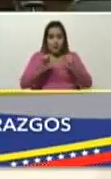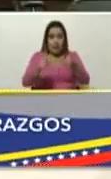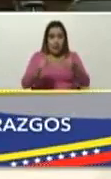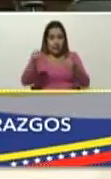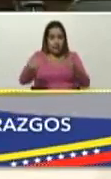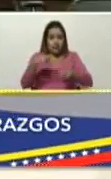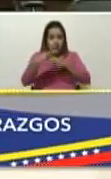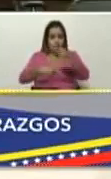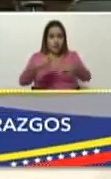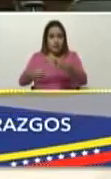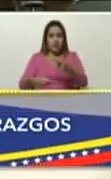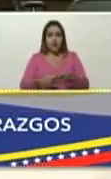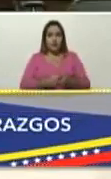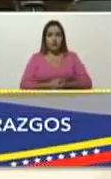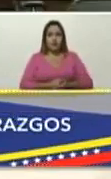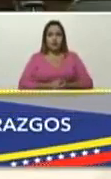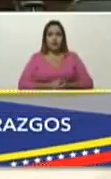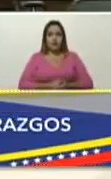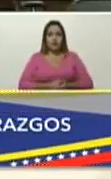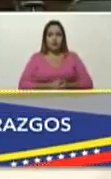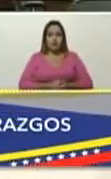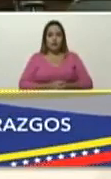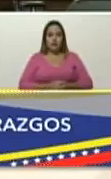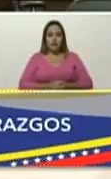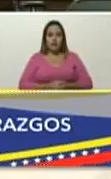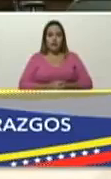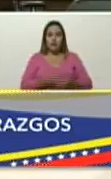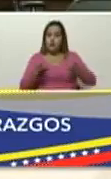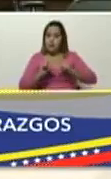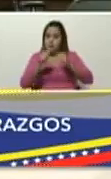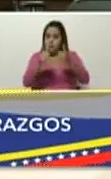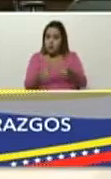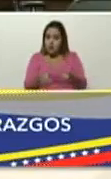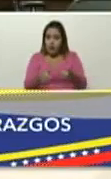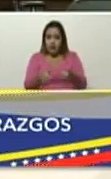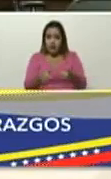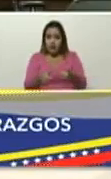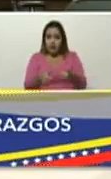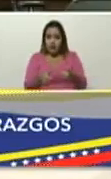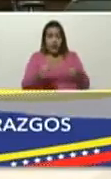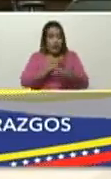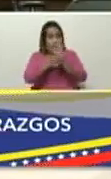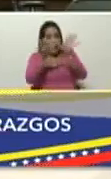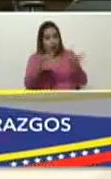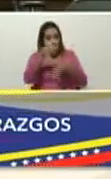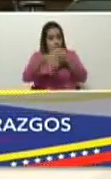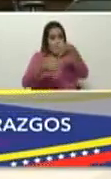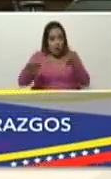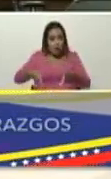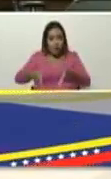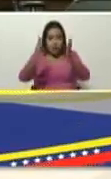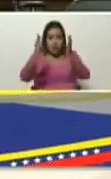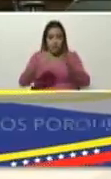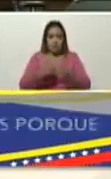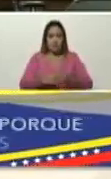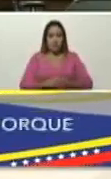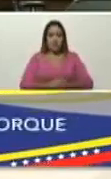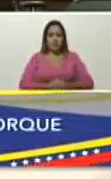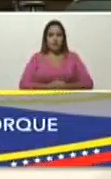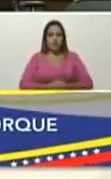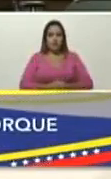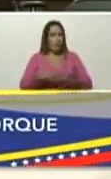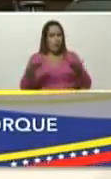proceso. Para arrancar y definir claramente una ruta.